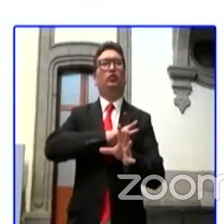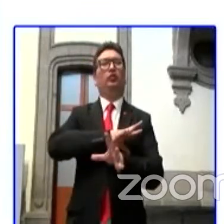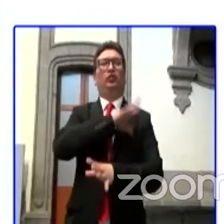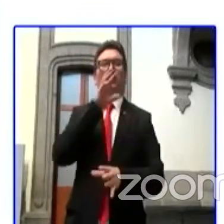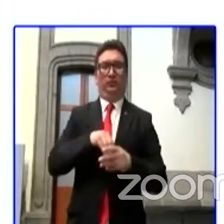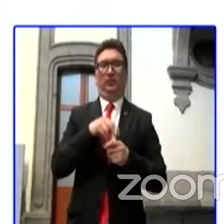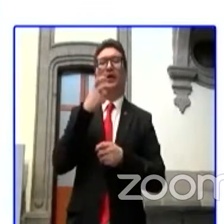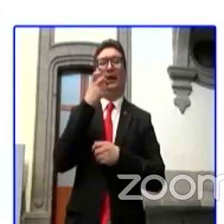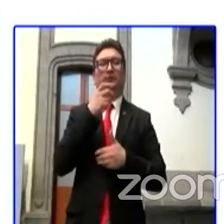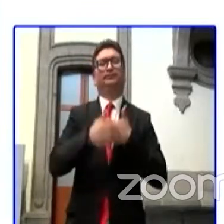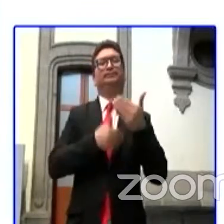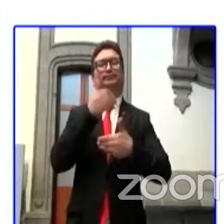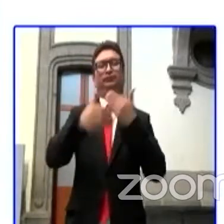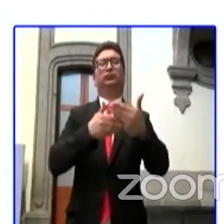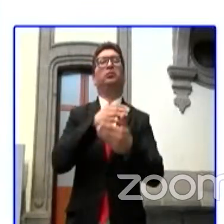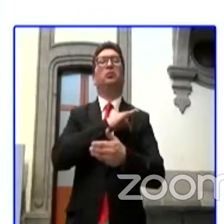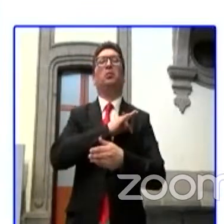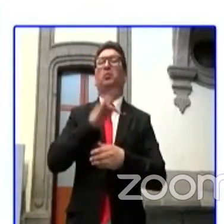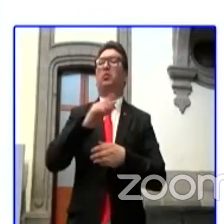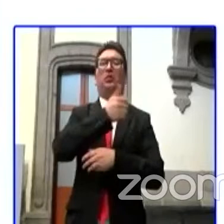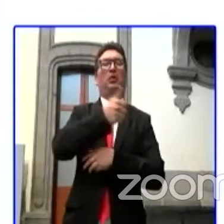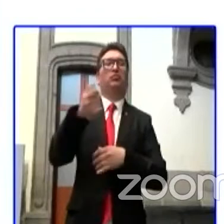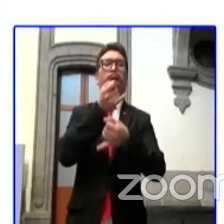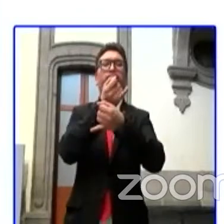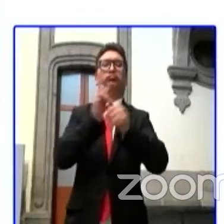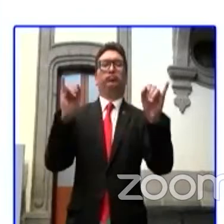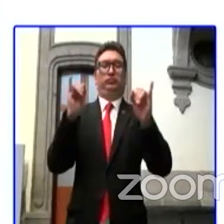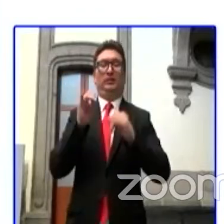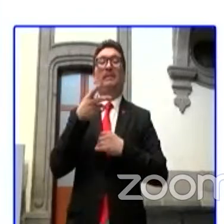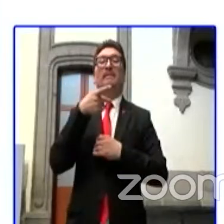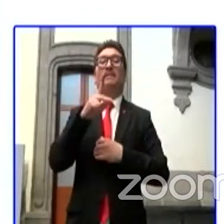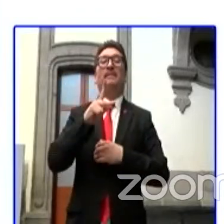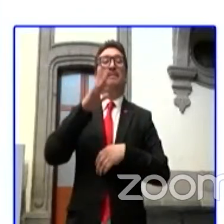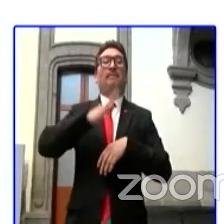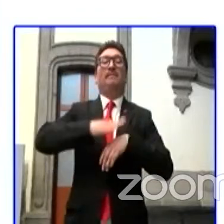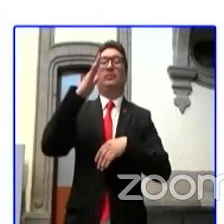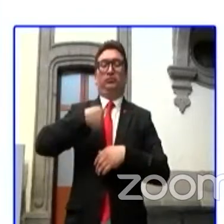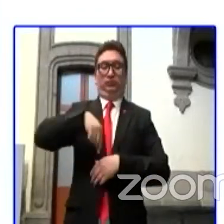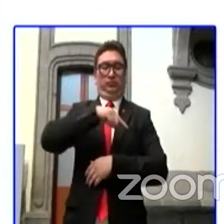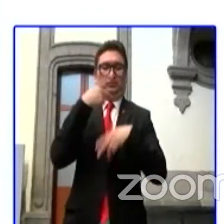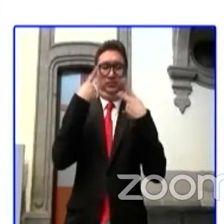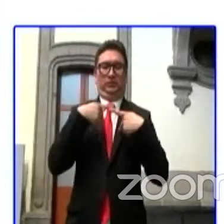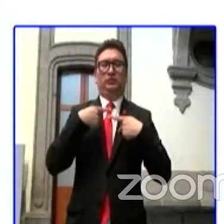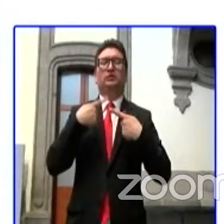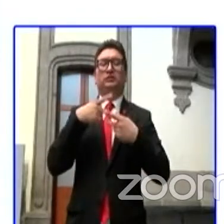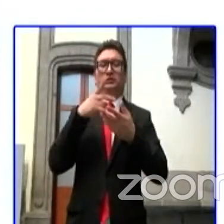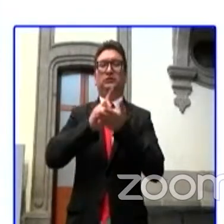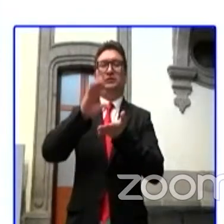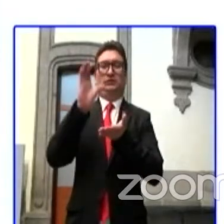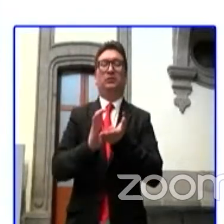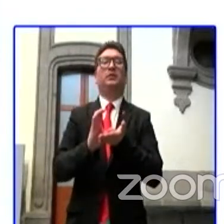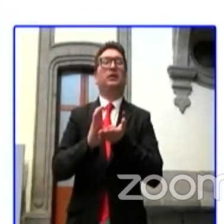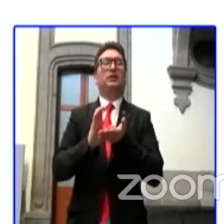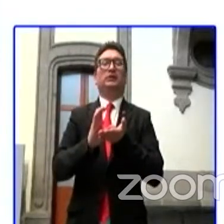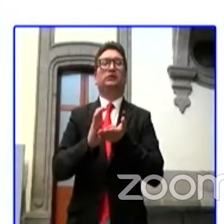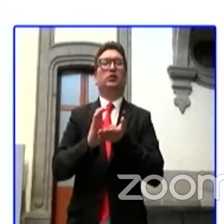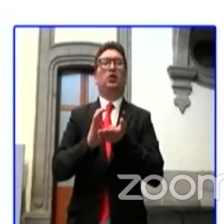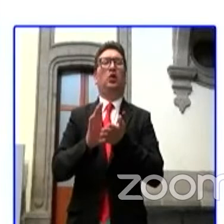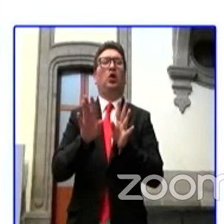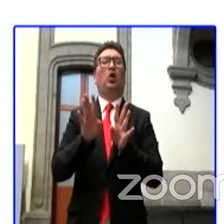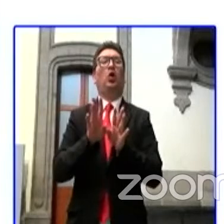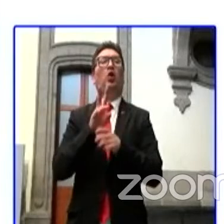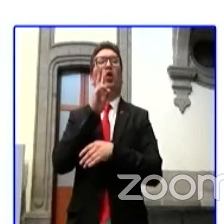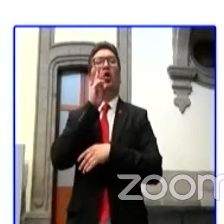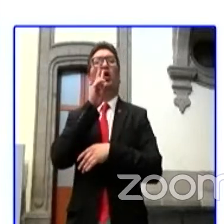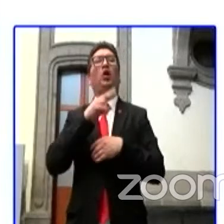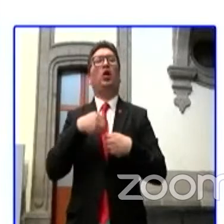es que tengamos una independencia, pero además que nosotros las personas con discapacidad no debemos ser espectadores de la